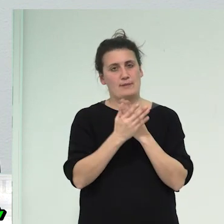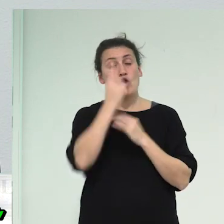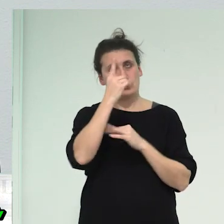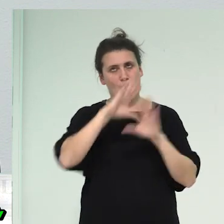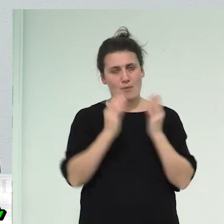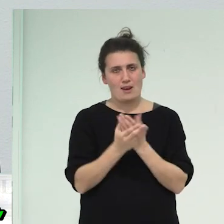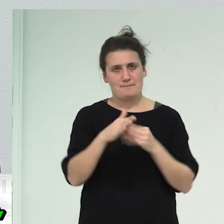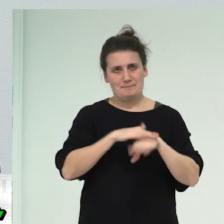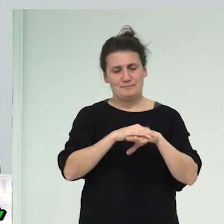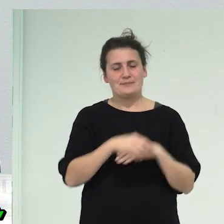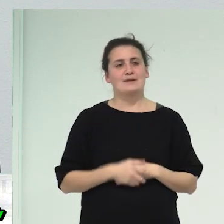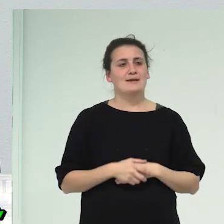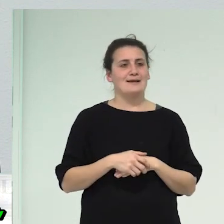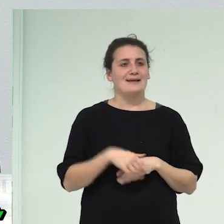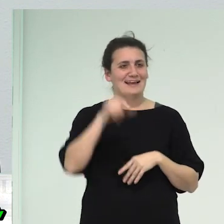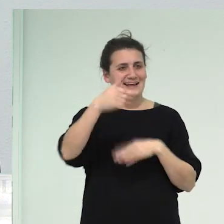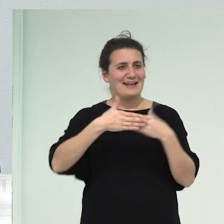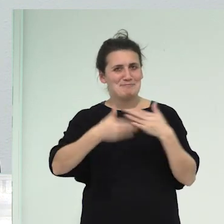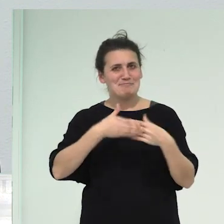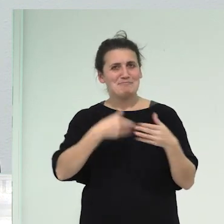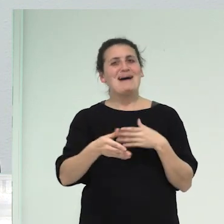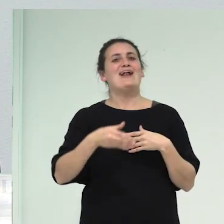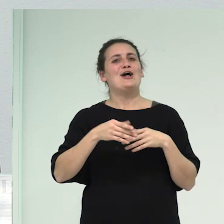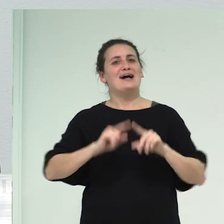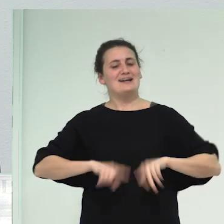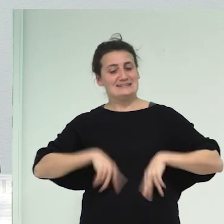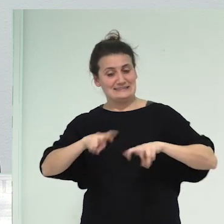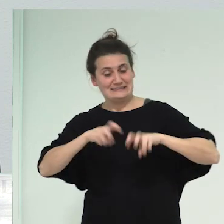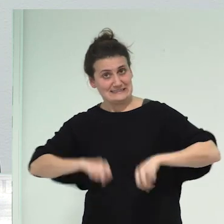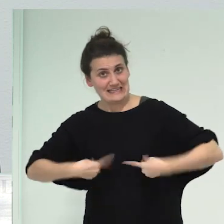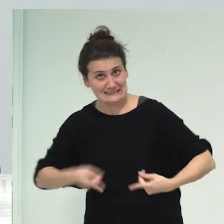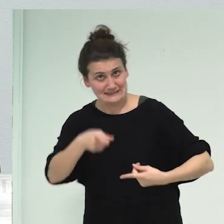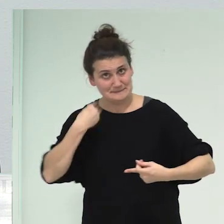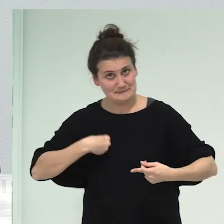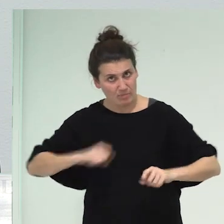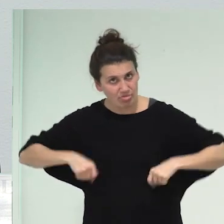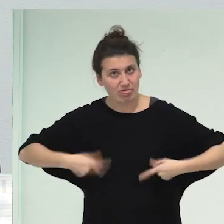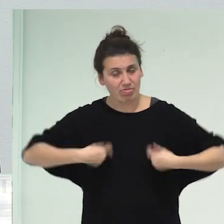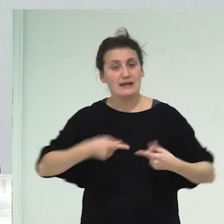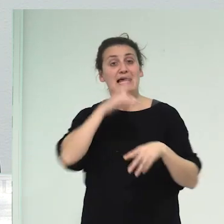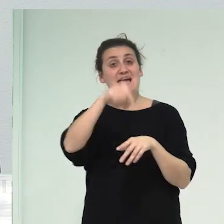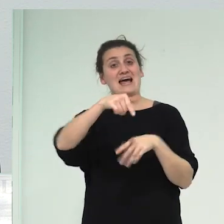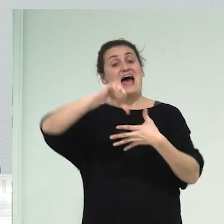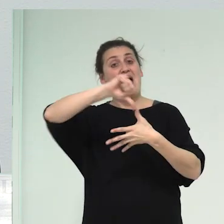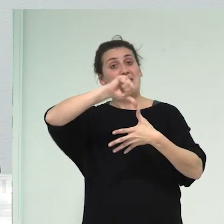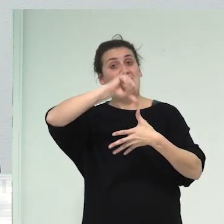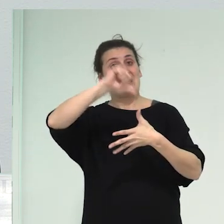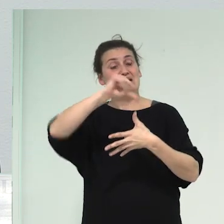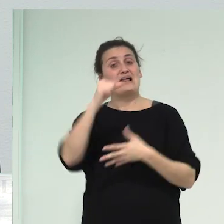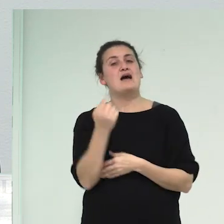Esto, de la mano del extractivismo, es, en América Latina, una